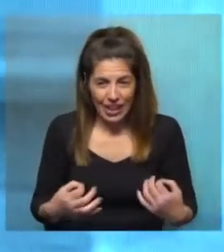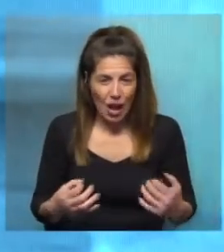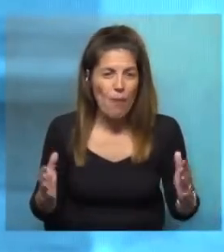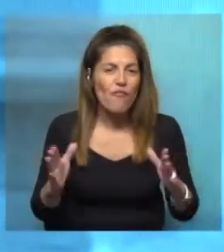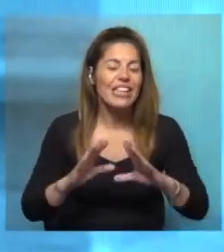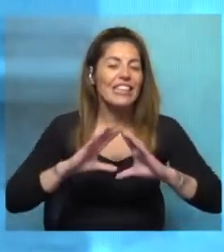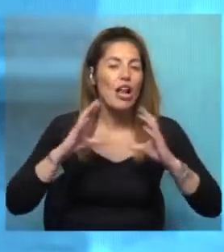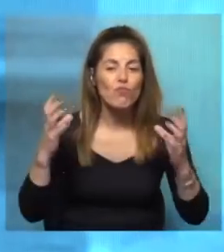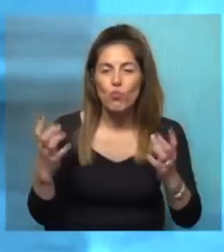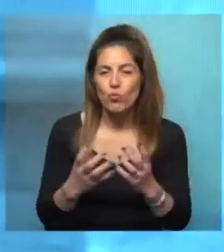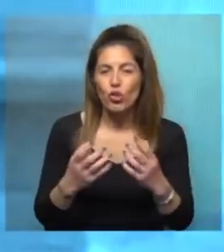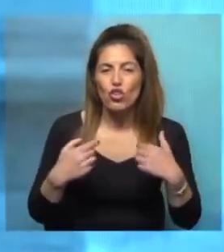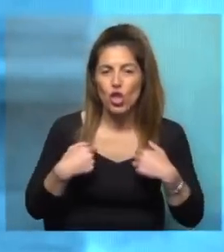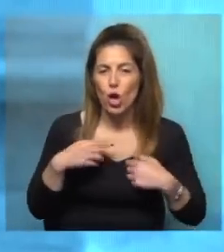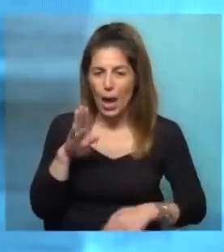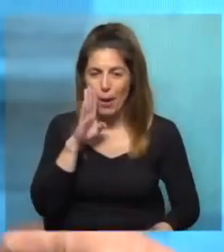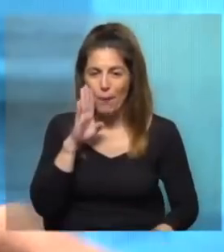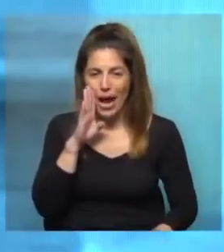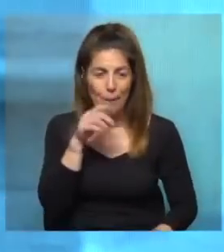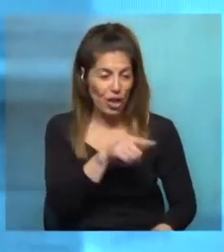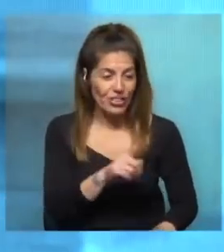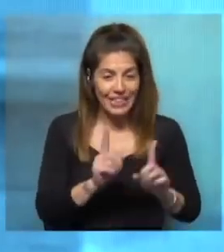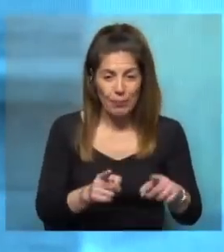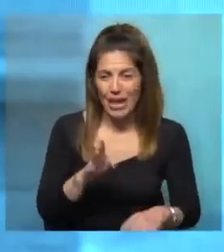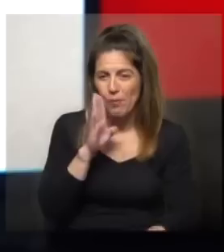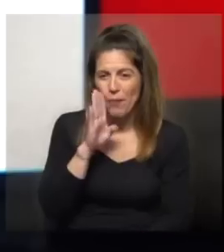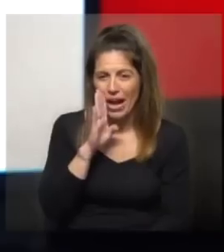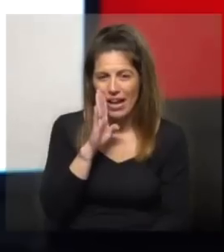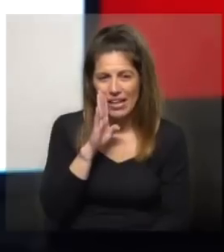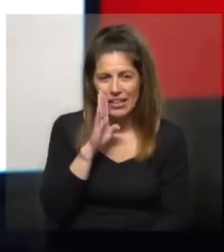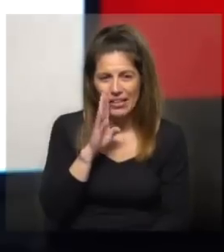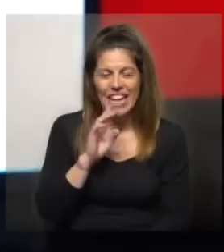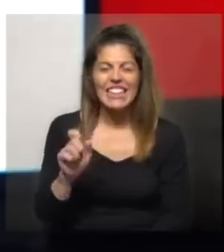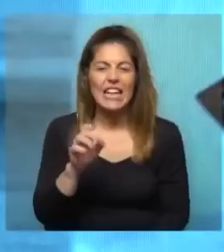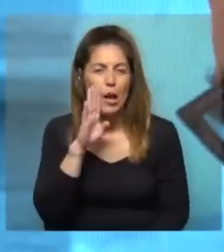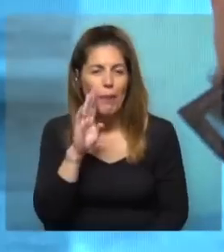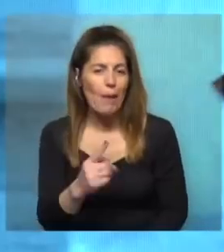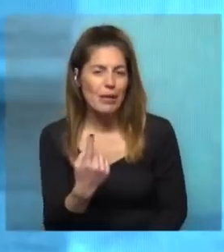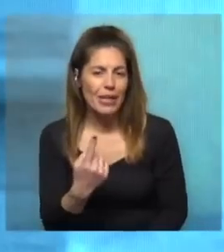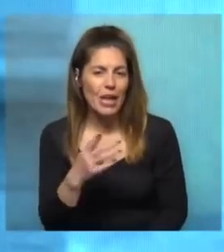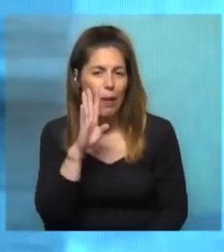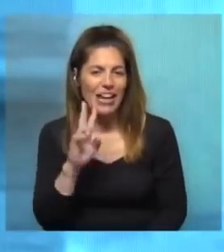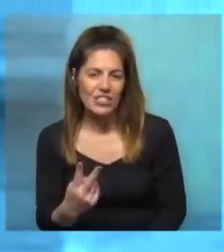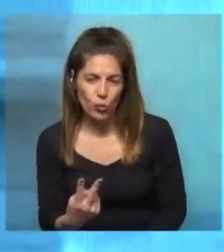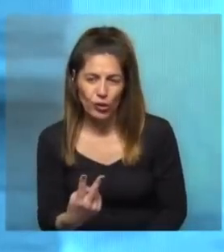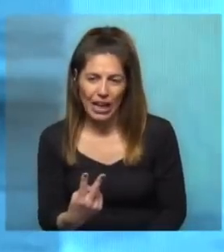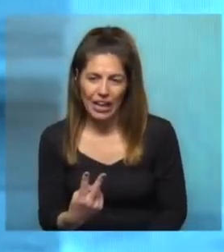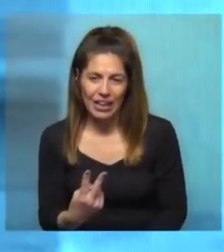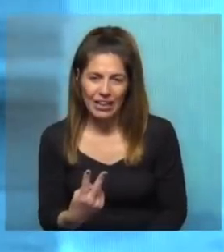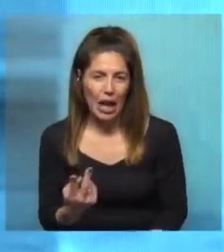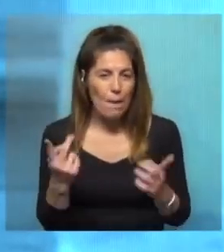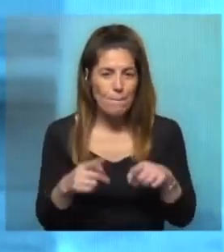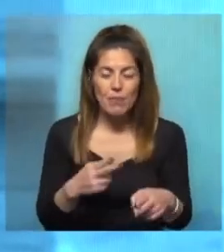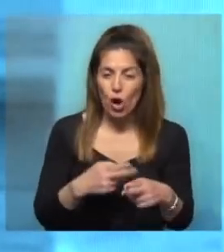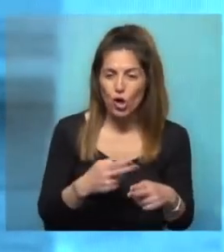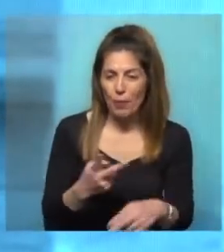yo soy la mamá pero también pata es la mamá Quién es la mamá de primera y la mamá de segunda es el mismo nombre